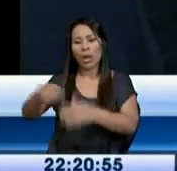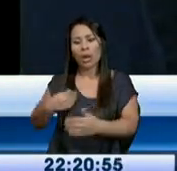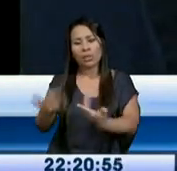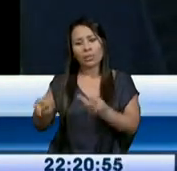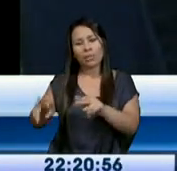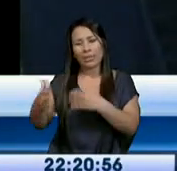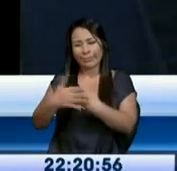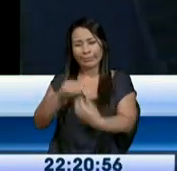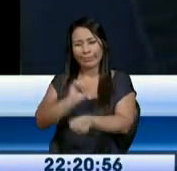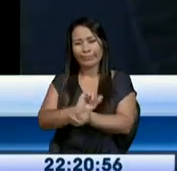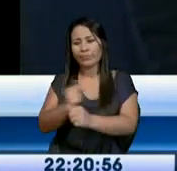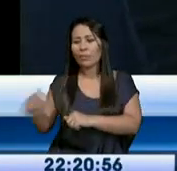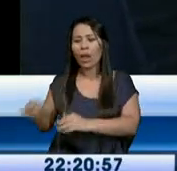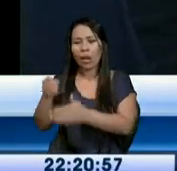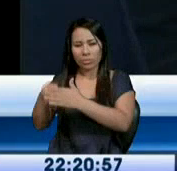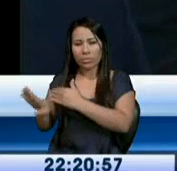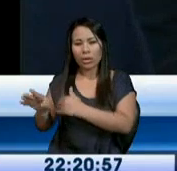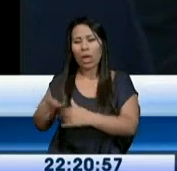No tenemos